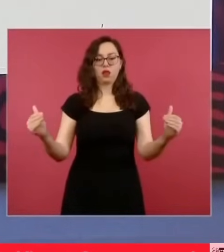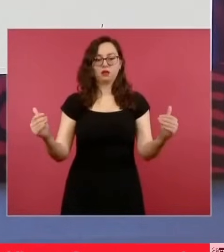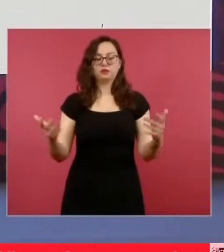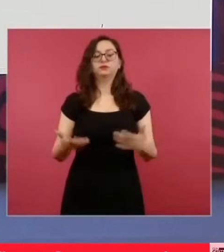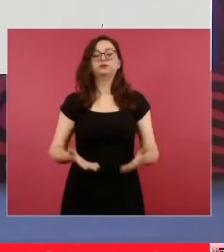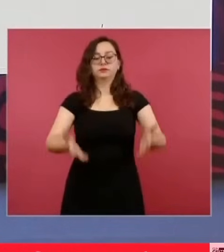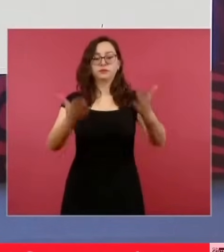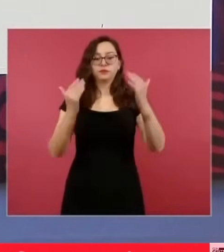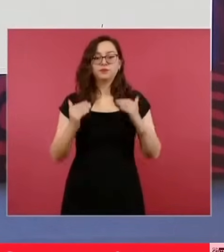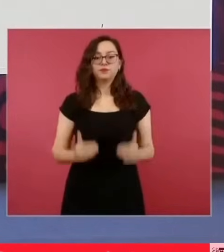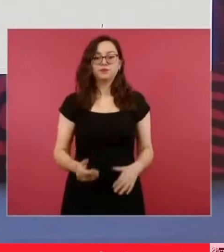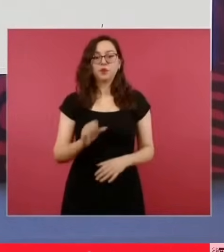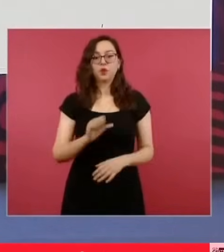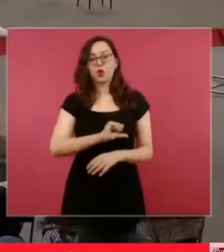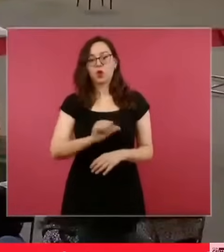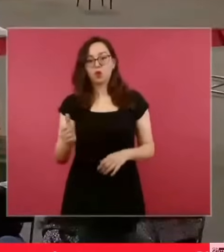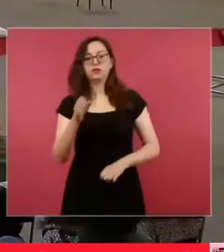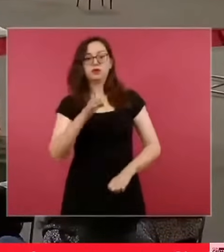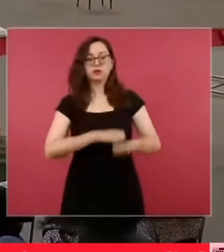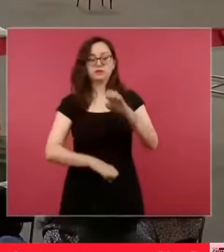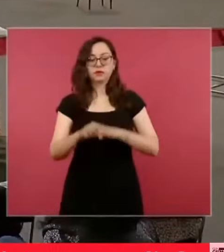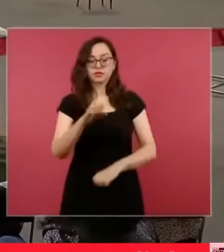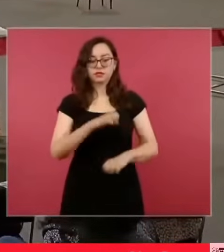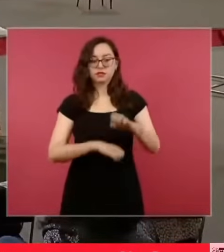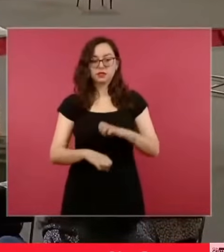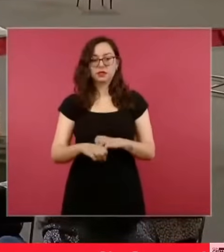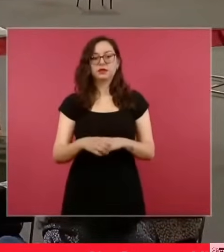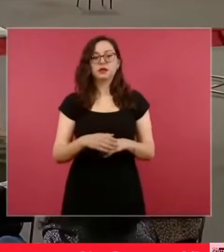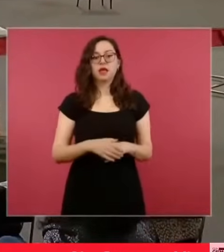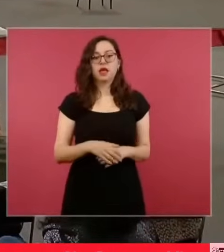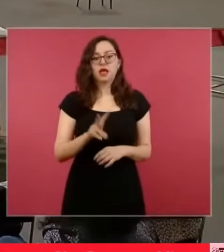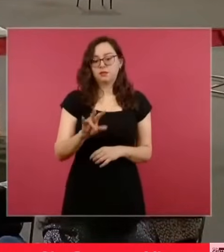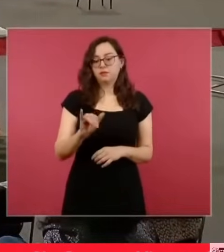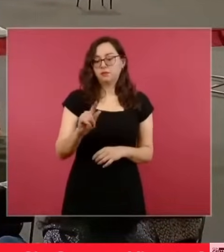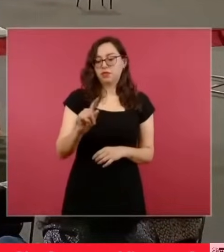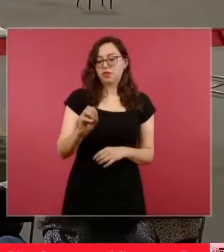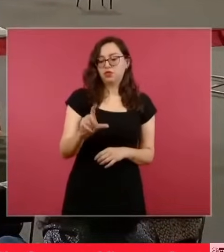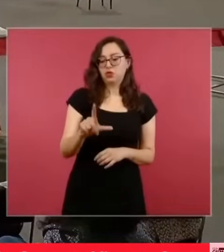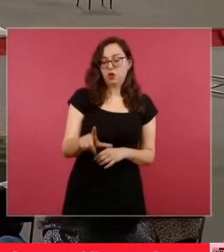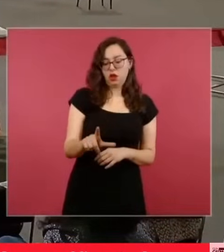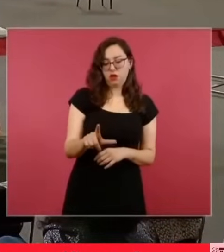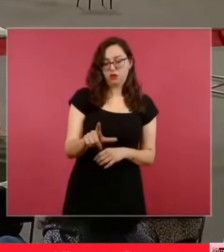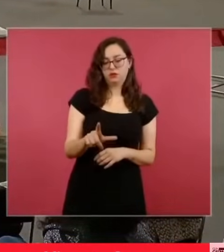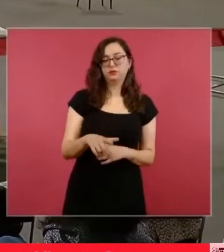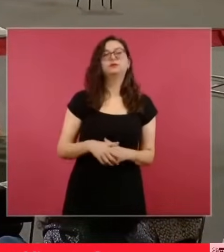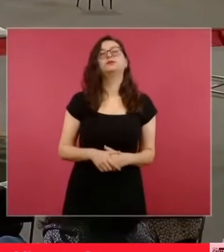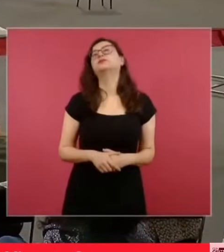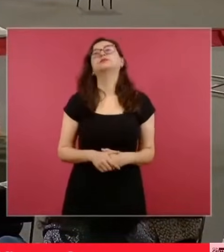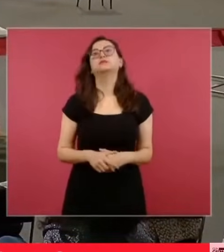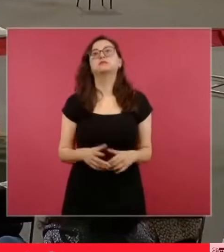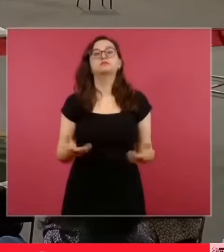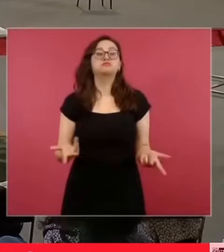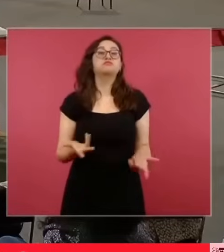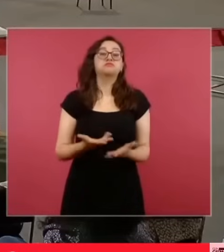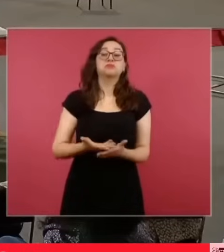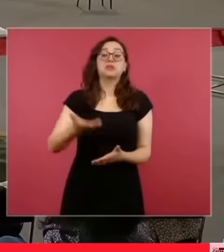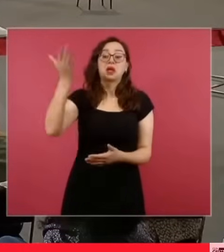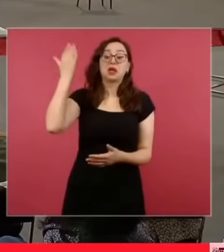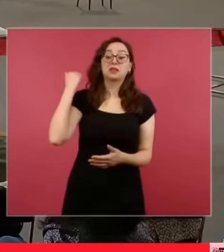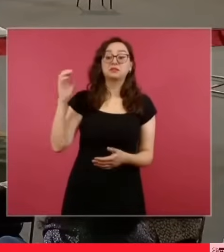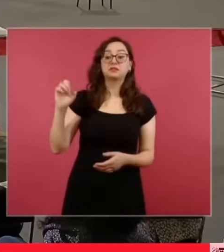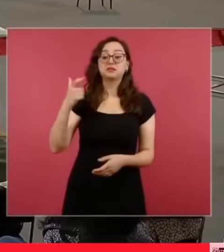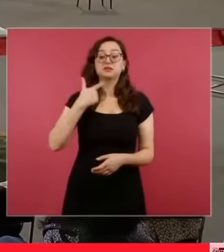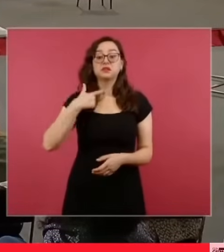comercializadora internacional muy importante y por alguna razón de corrupción llegó